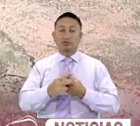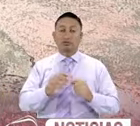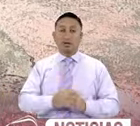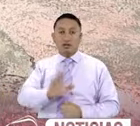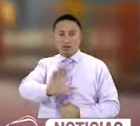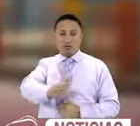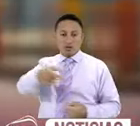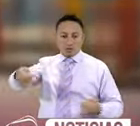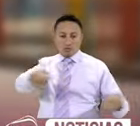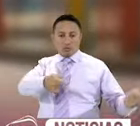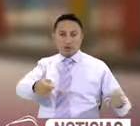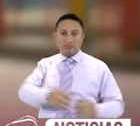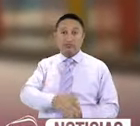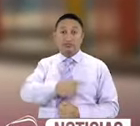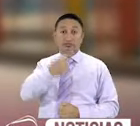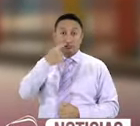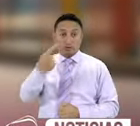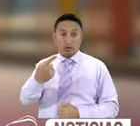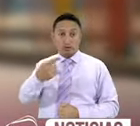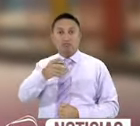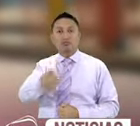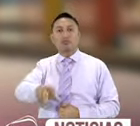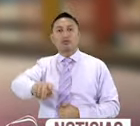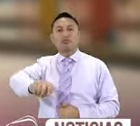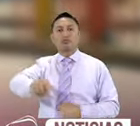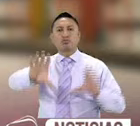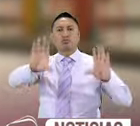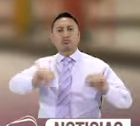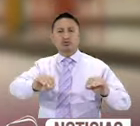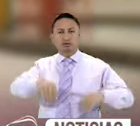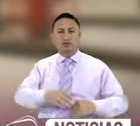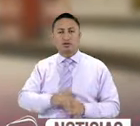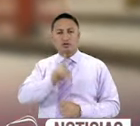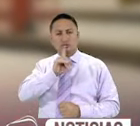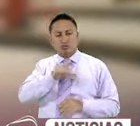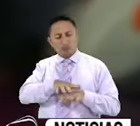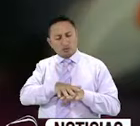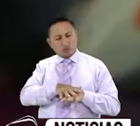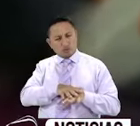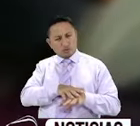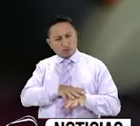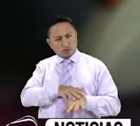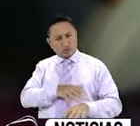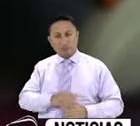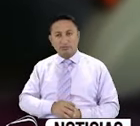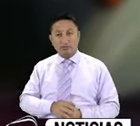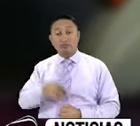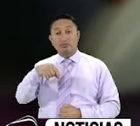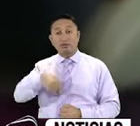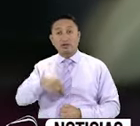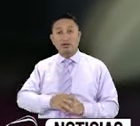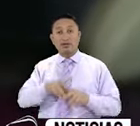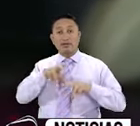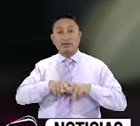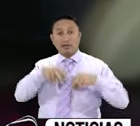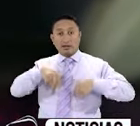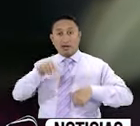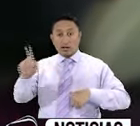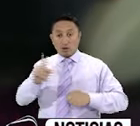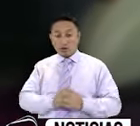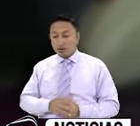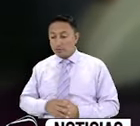Al chofer le obligaron a que apague las luces y circule a baja velocidad, mientras ellos iban de asiento en asiento cobrando los